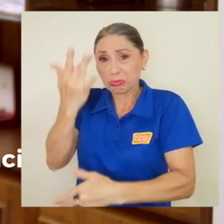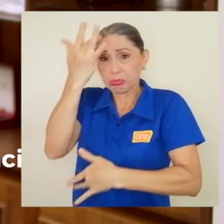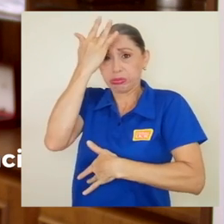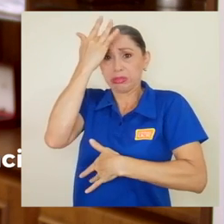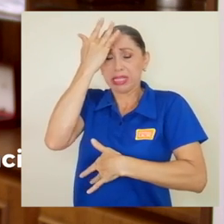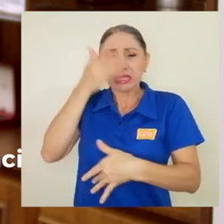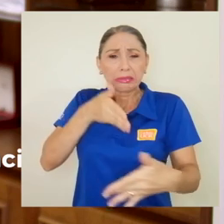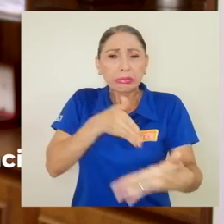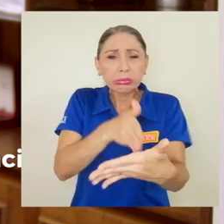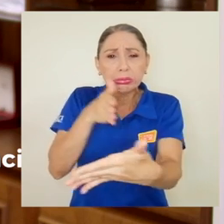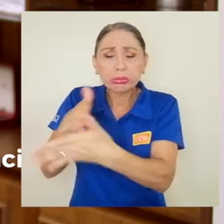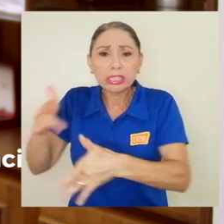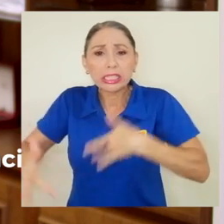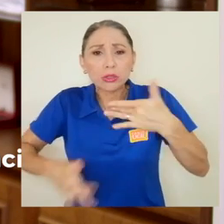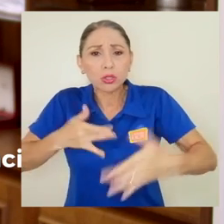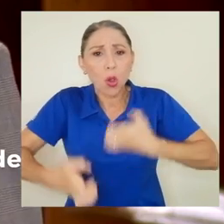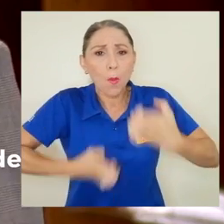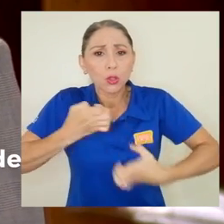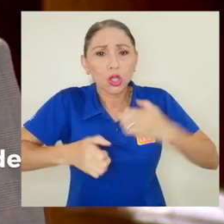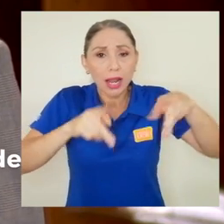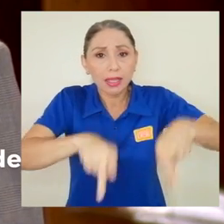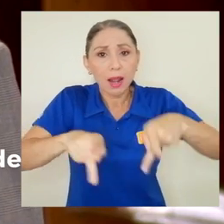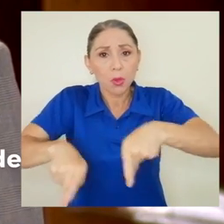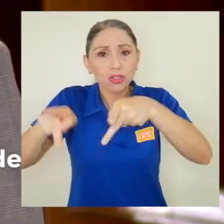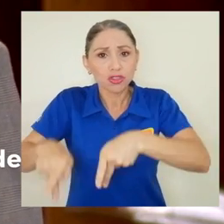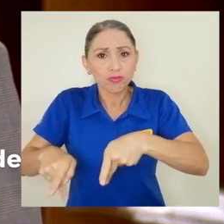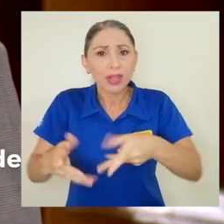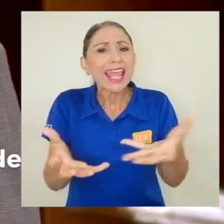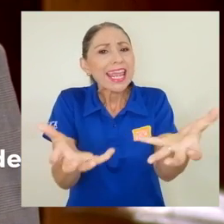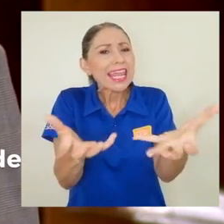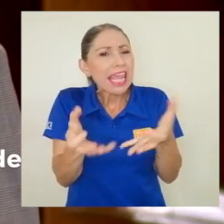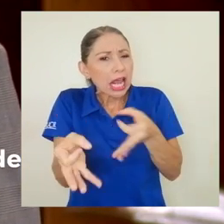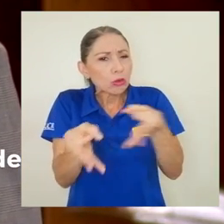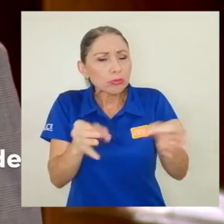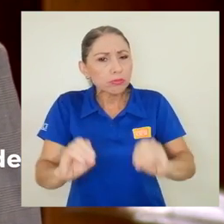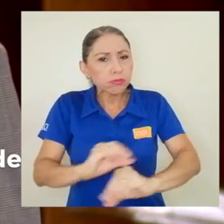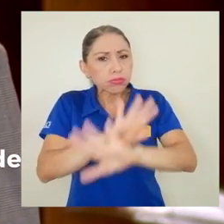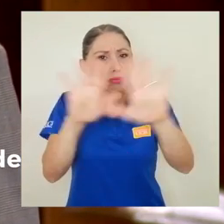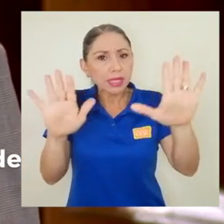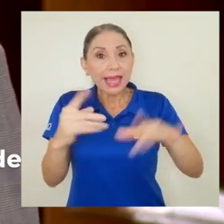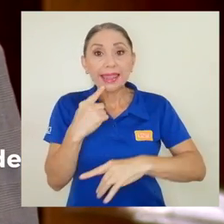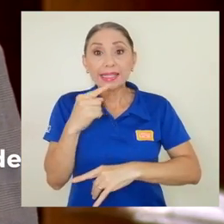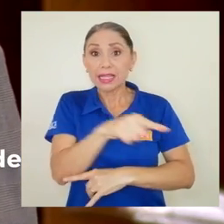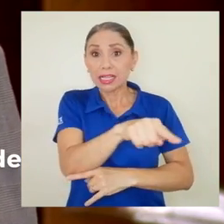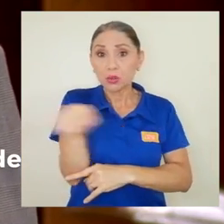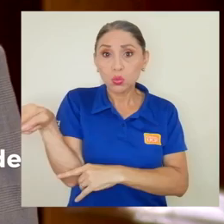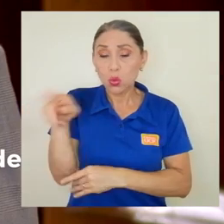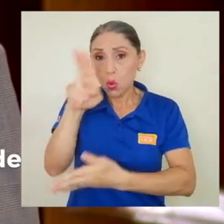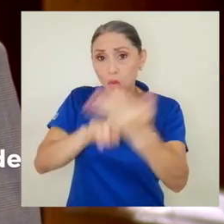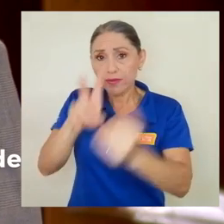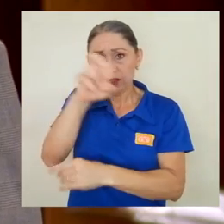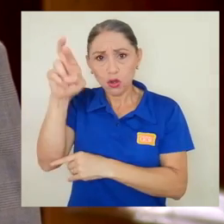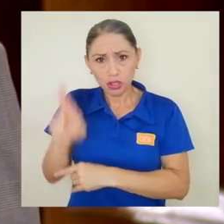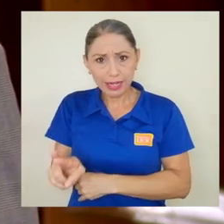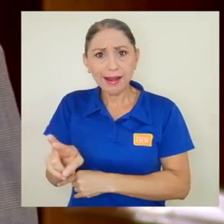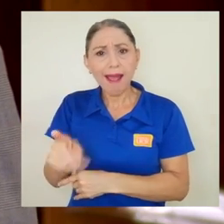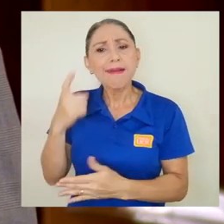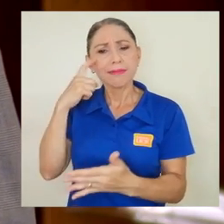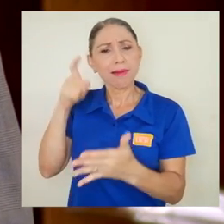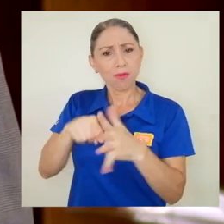el malestar emocional de la población quiero ser muy claro en decirles que en la universidad de costa rica